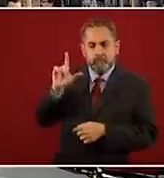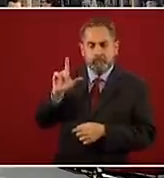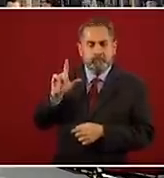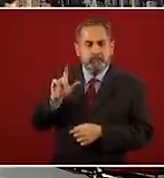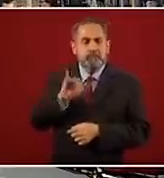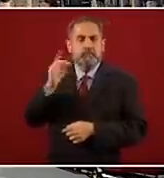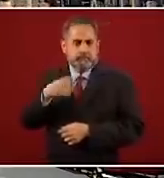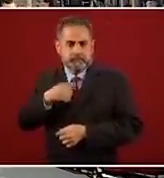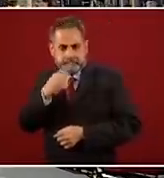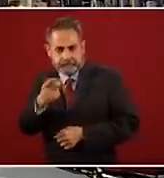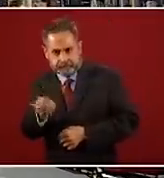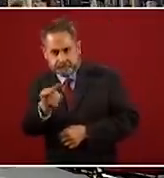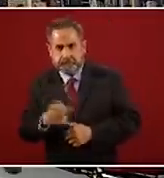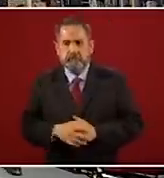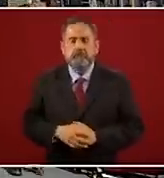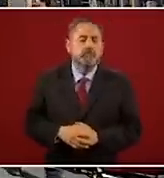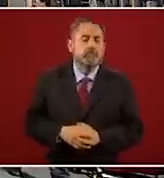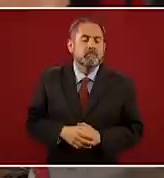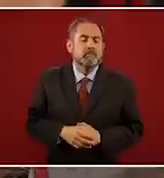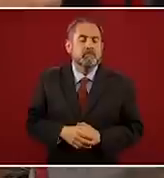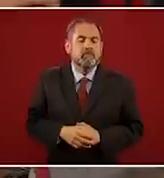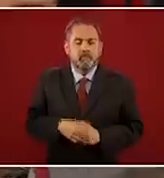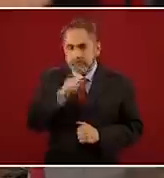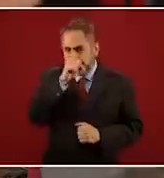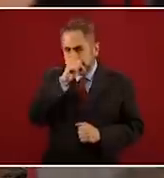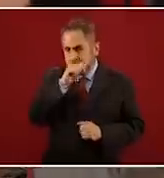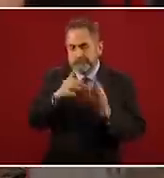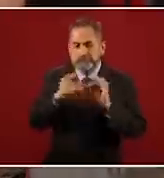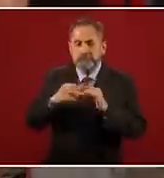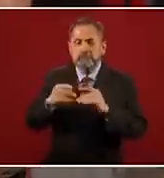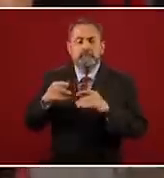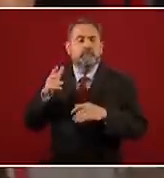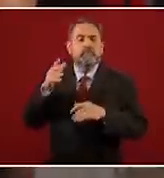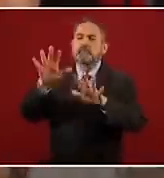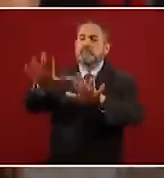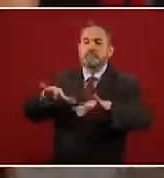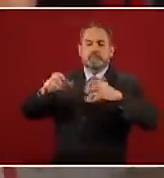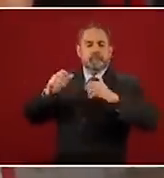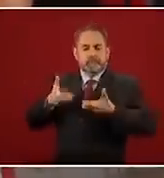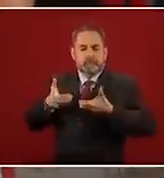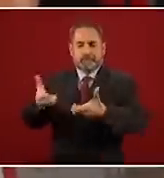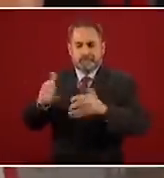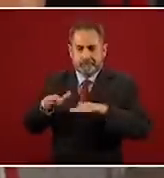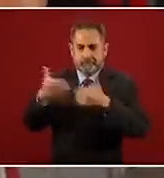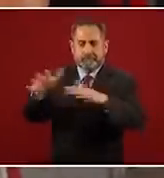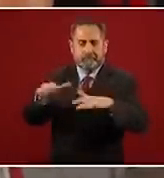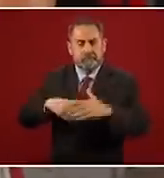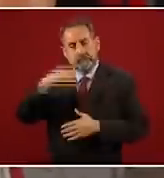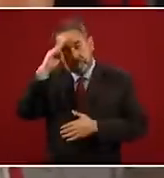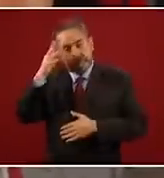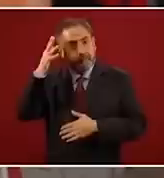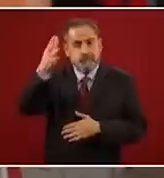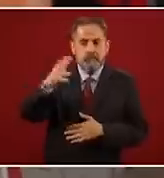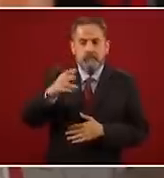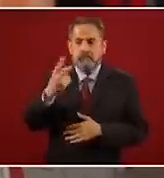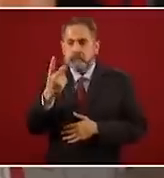palabra. Justo lo que el discurso que usted maneja en las plazas públicas, usted ha dicho que tiene la meta de 2 millones de jóvenes